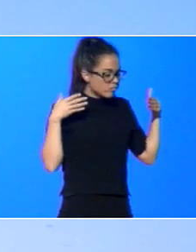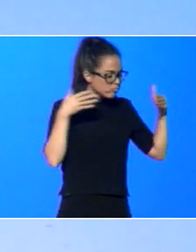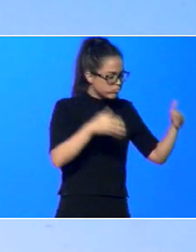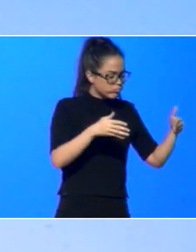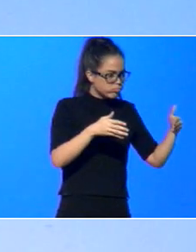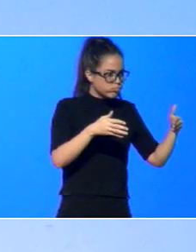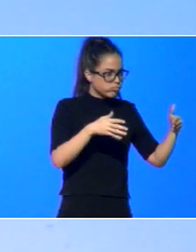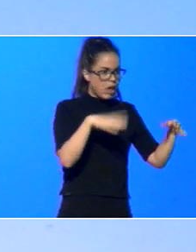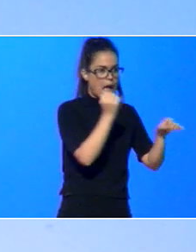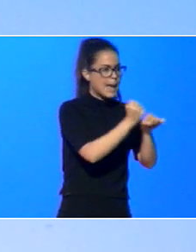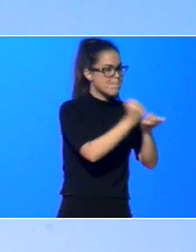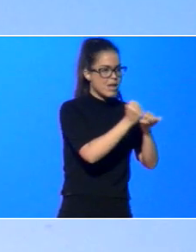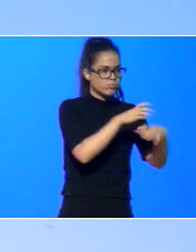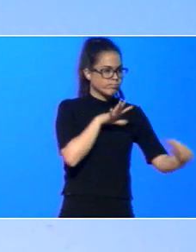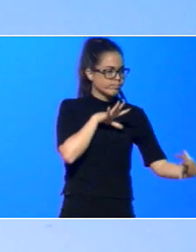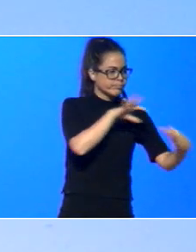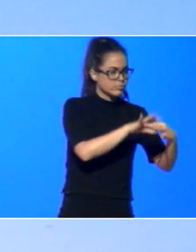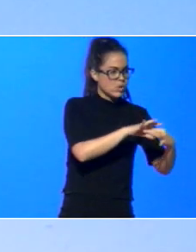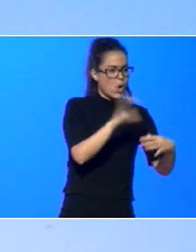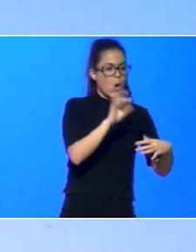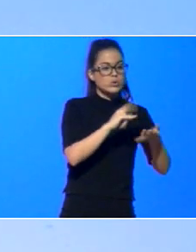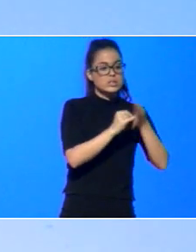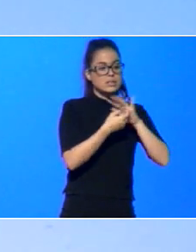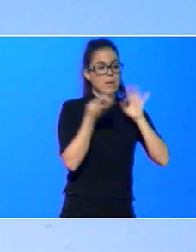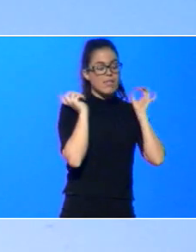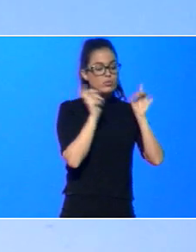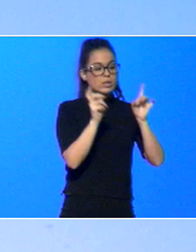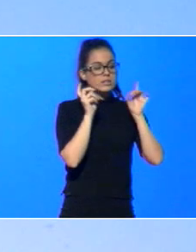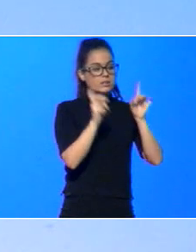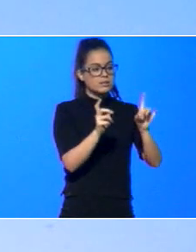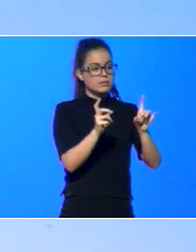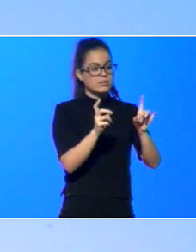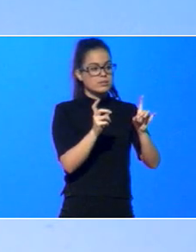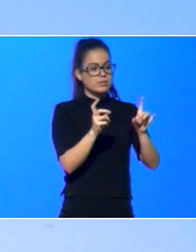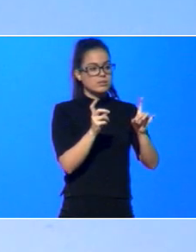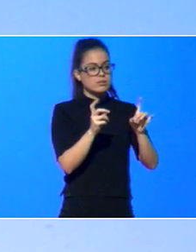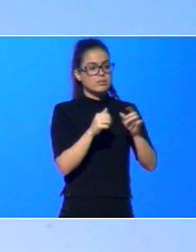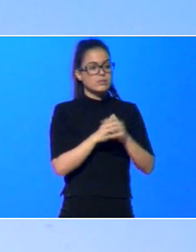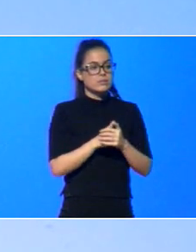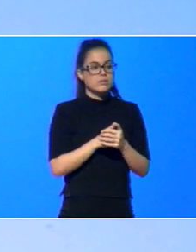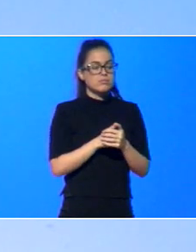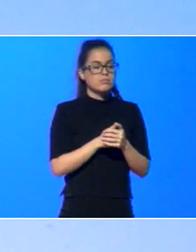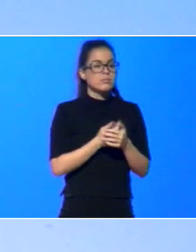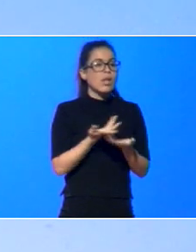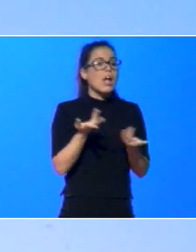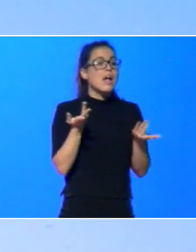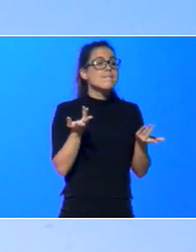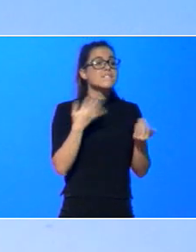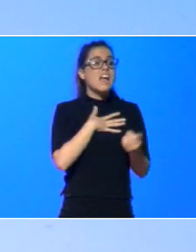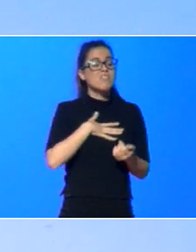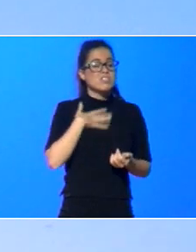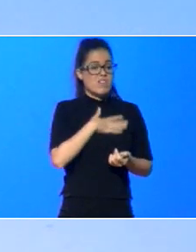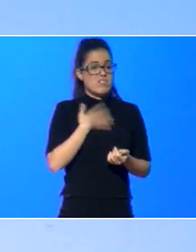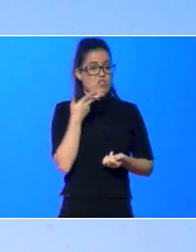empleo que un sistema educativo que tiene como referentes la satisfacción de Derechos Humanos el